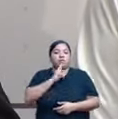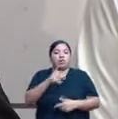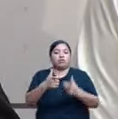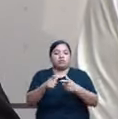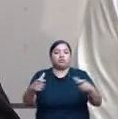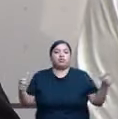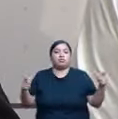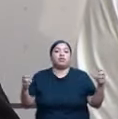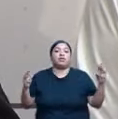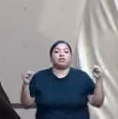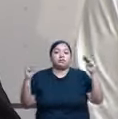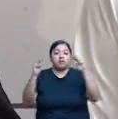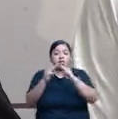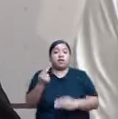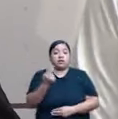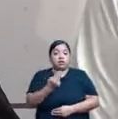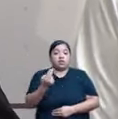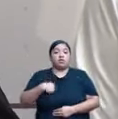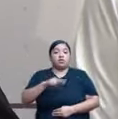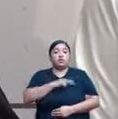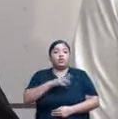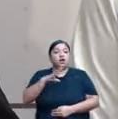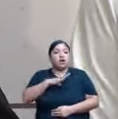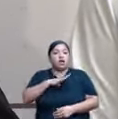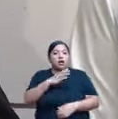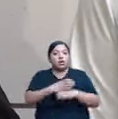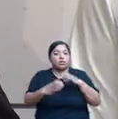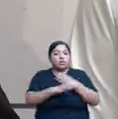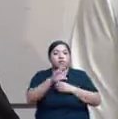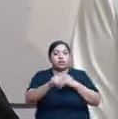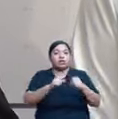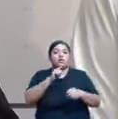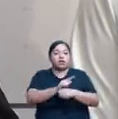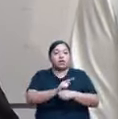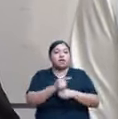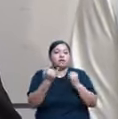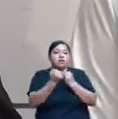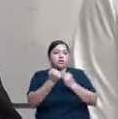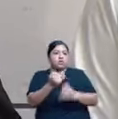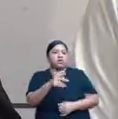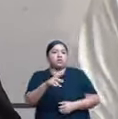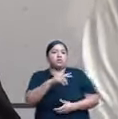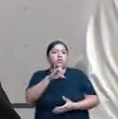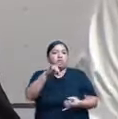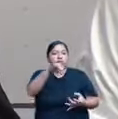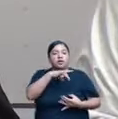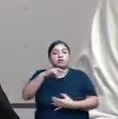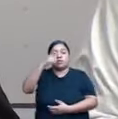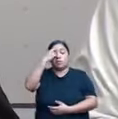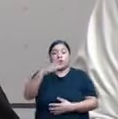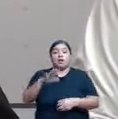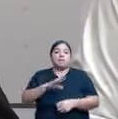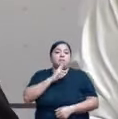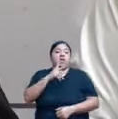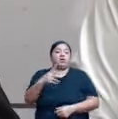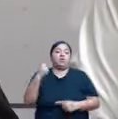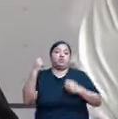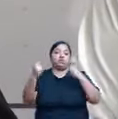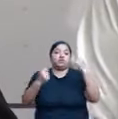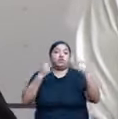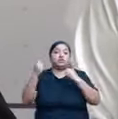Mixquiahuala necesitamos aprovechar nuestros recursos naturales y ubicación para impulsar el turismo y fortalecer la economía de los